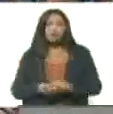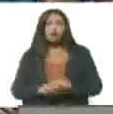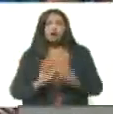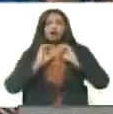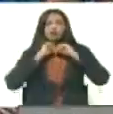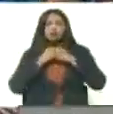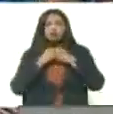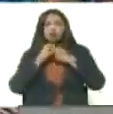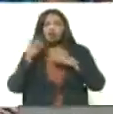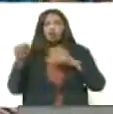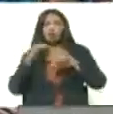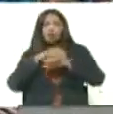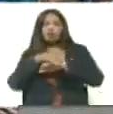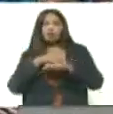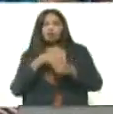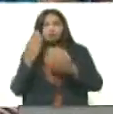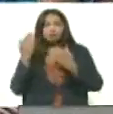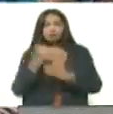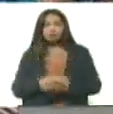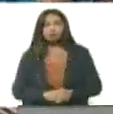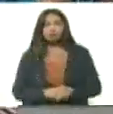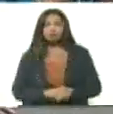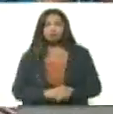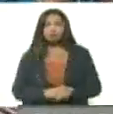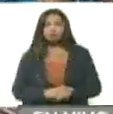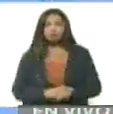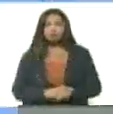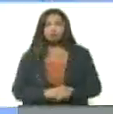Isturiz, Jorge Rodríguez. Miranda, Miranda,